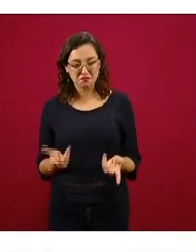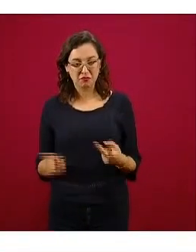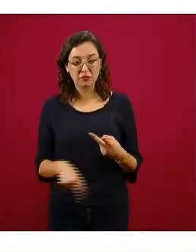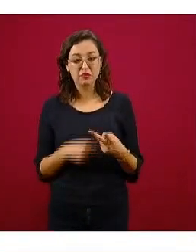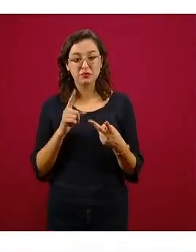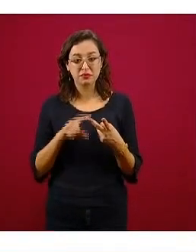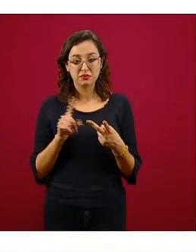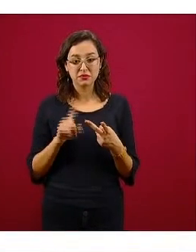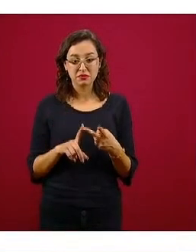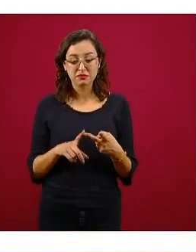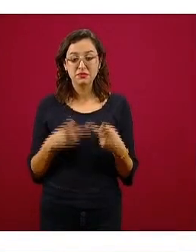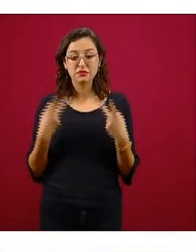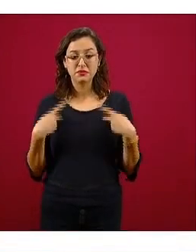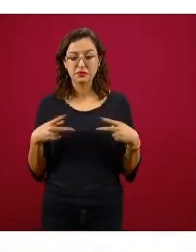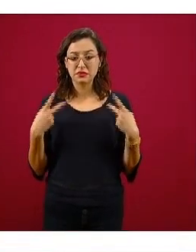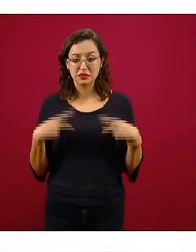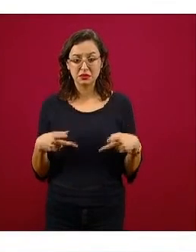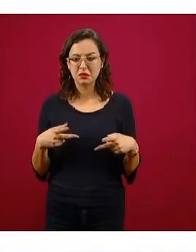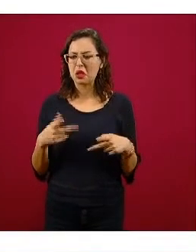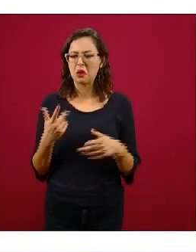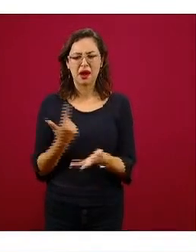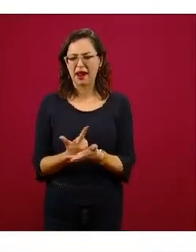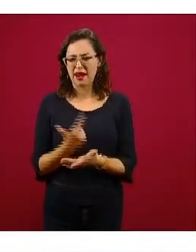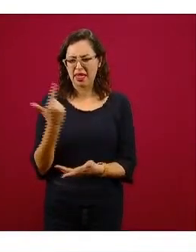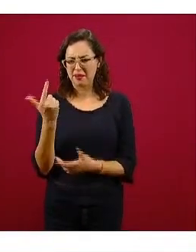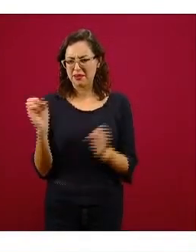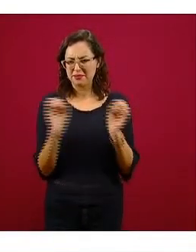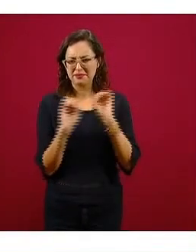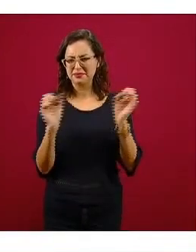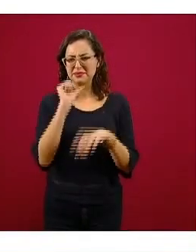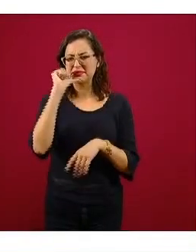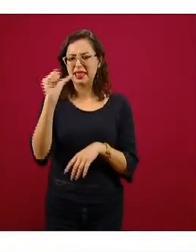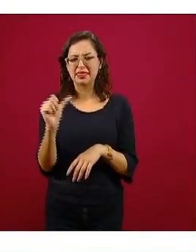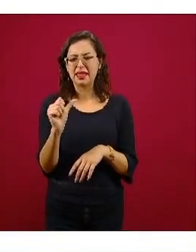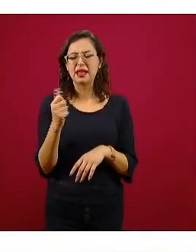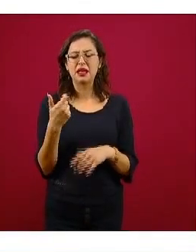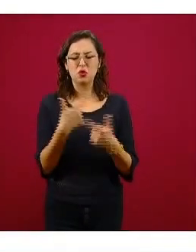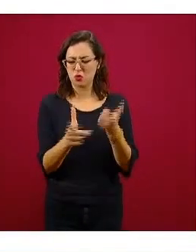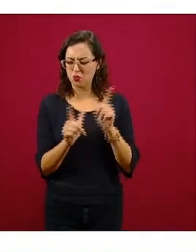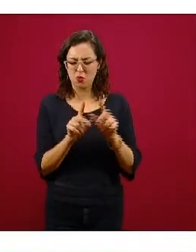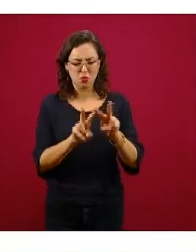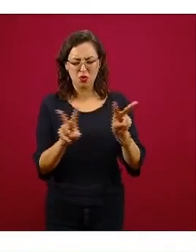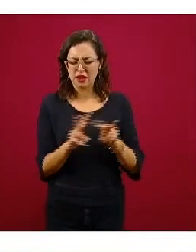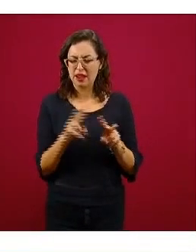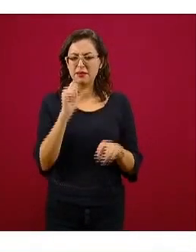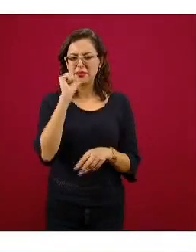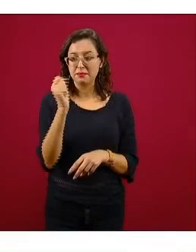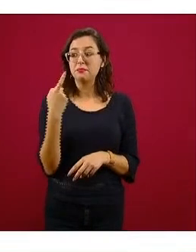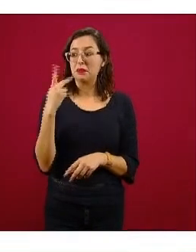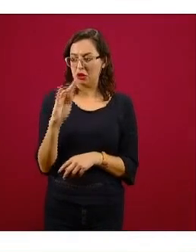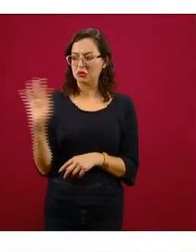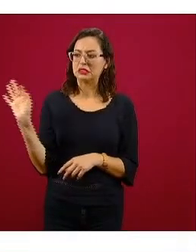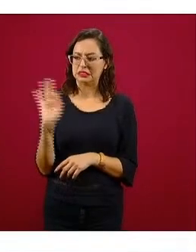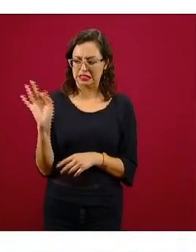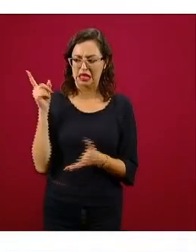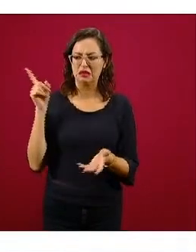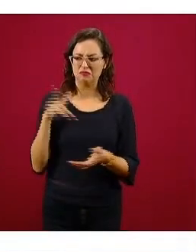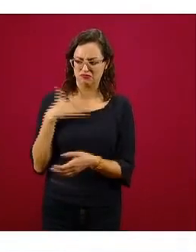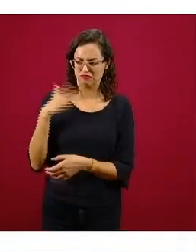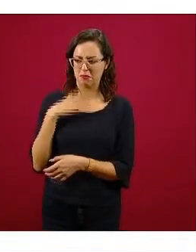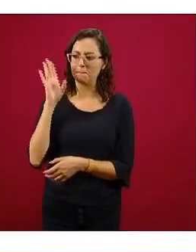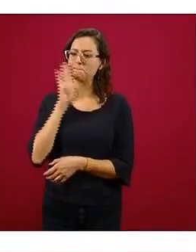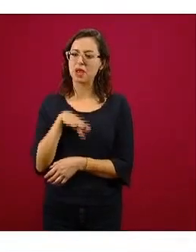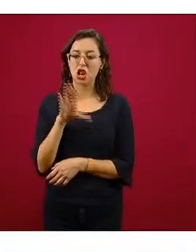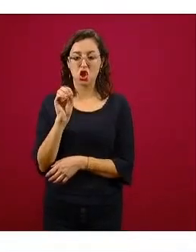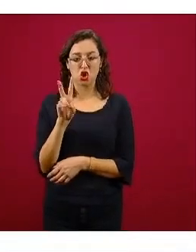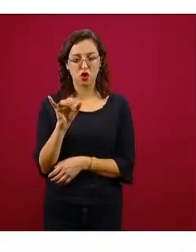segundo escenario son personas que no tienen factores de riesgo, que no pertenecen a estos grupos, pero que tienen un cuadro sospechoso de COVID. Y aquí la